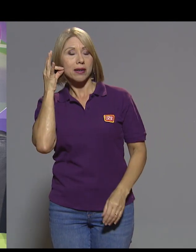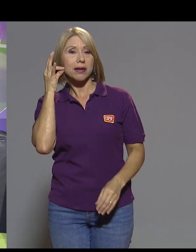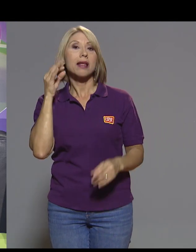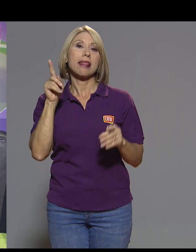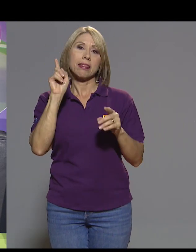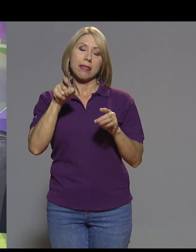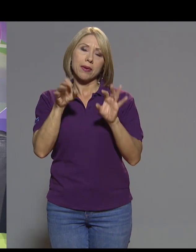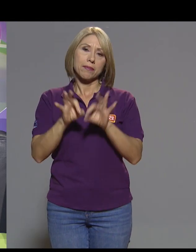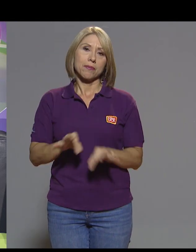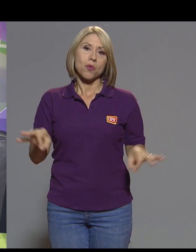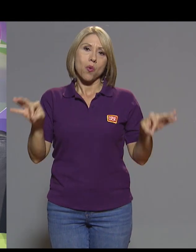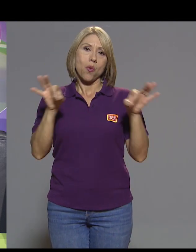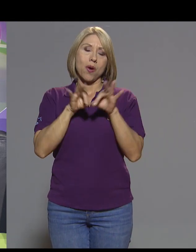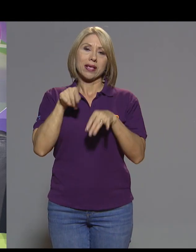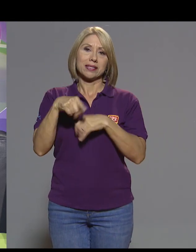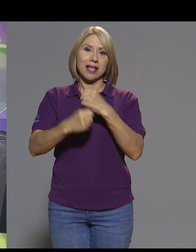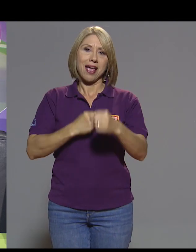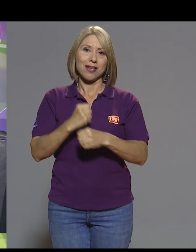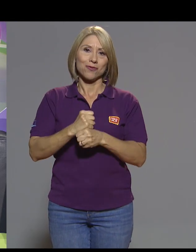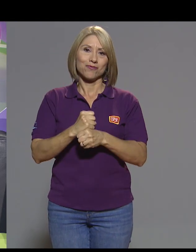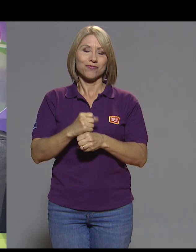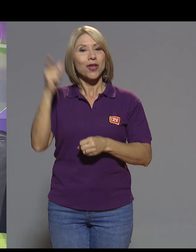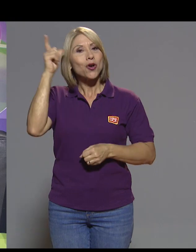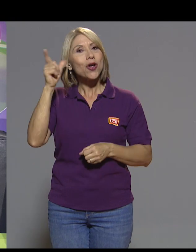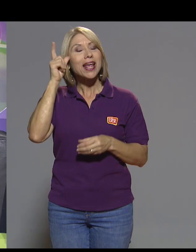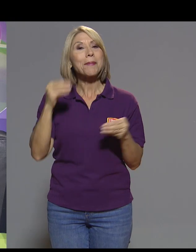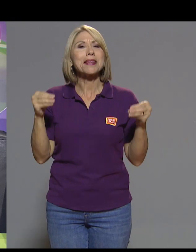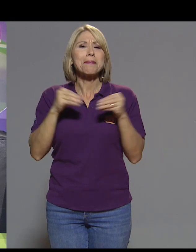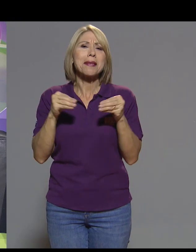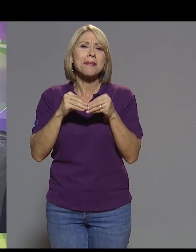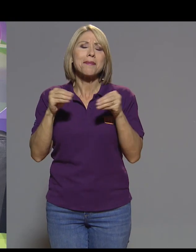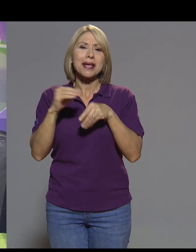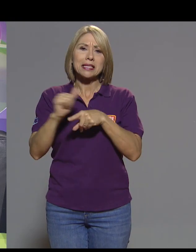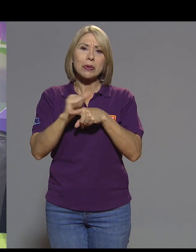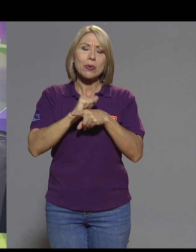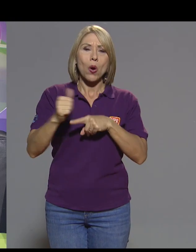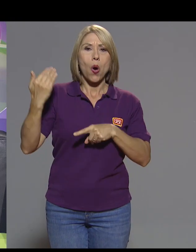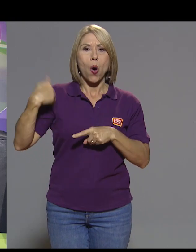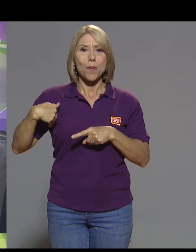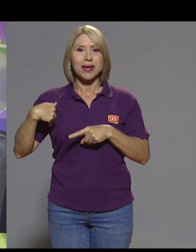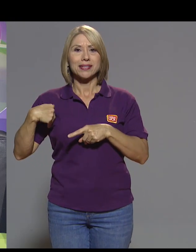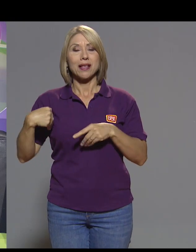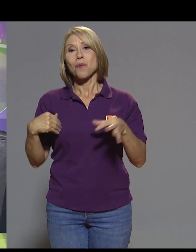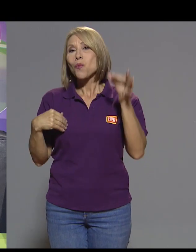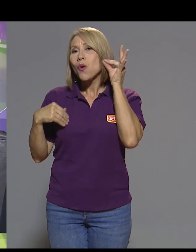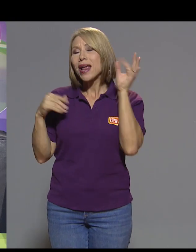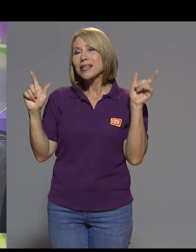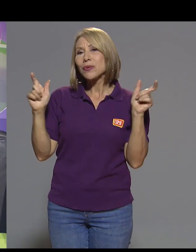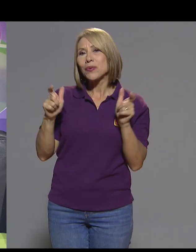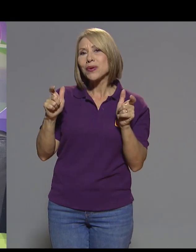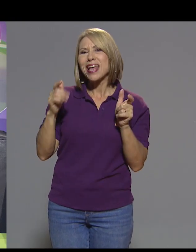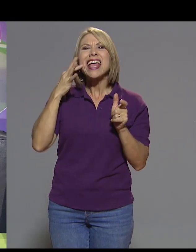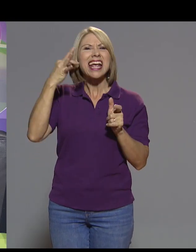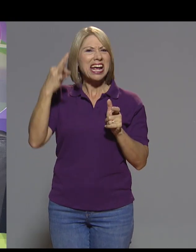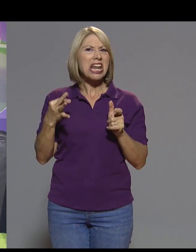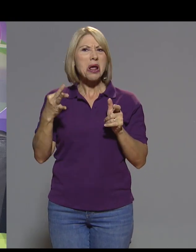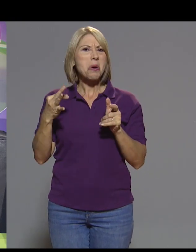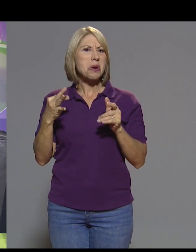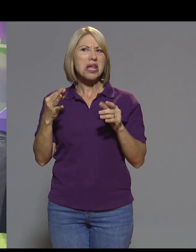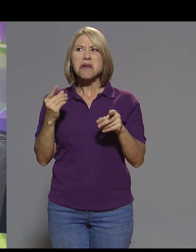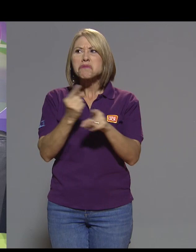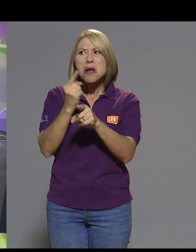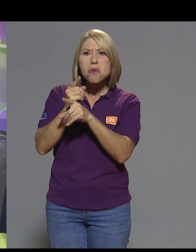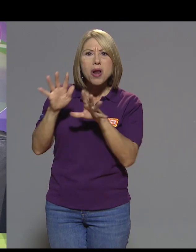este año porque si obviamente se practica más el deporte a nivel de hombres que de mujeres creo que a nivel convencional es casi que lo mismo es bueno